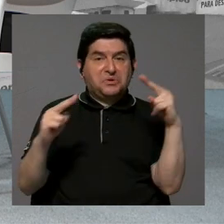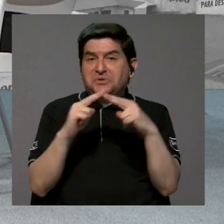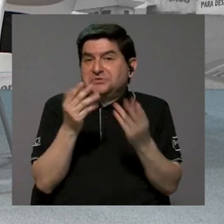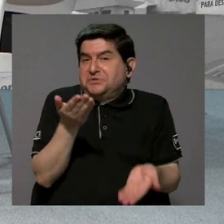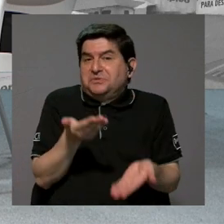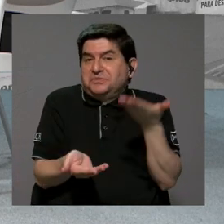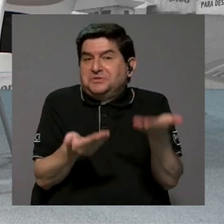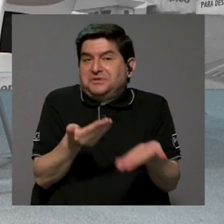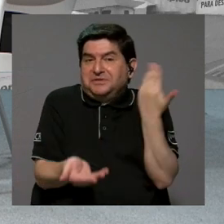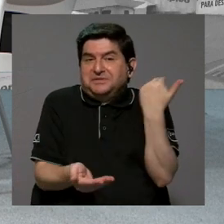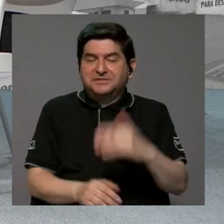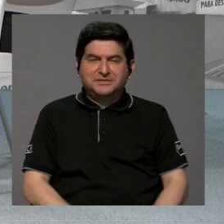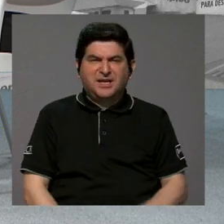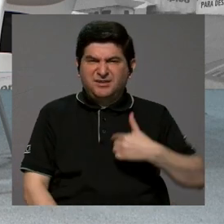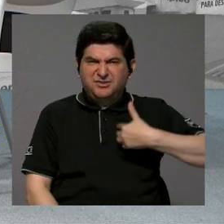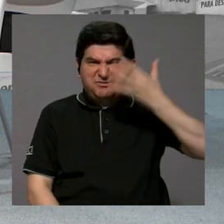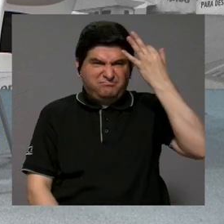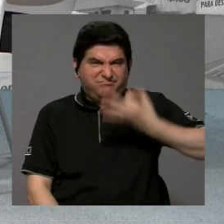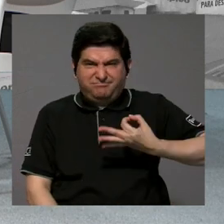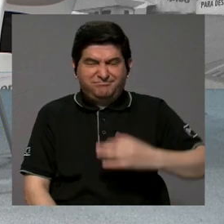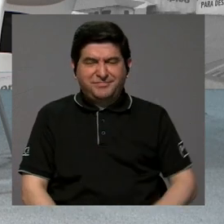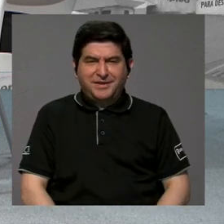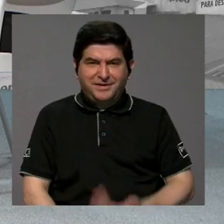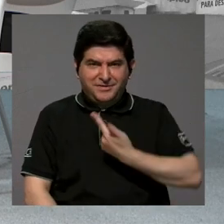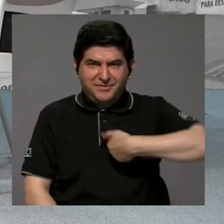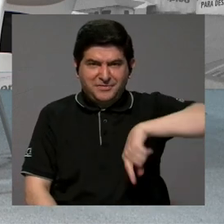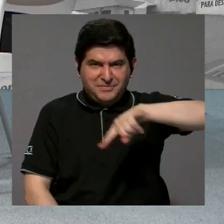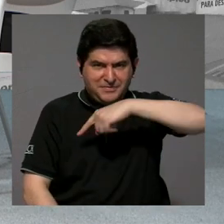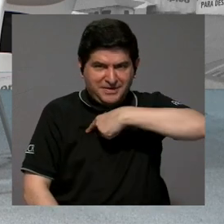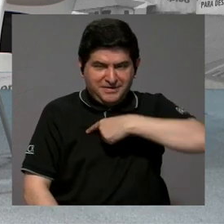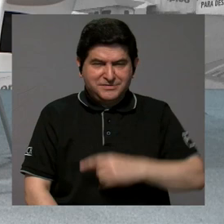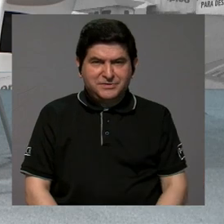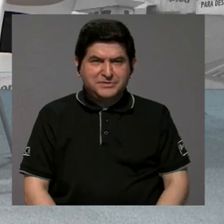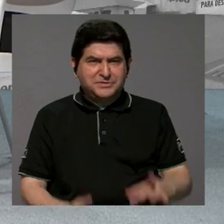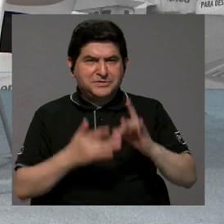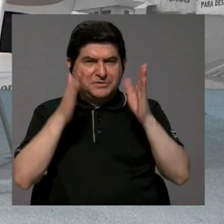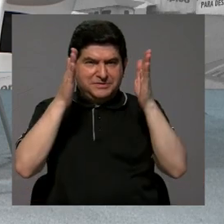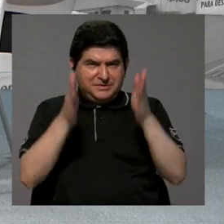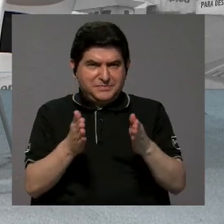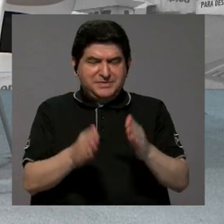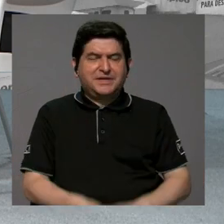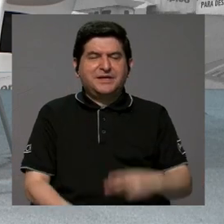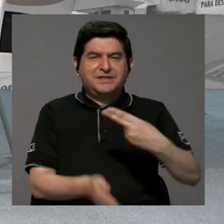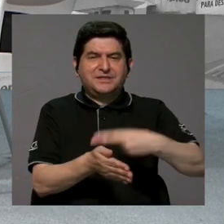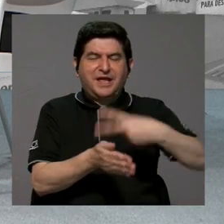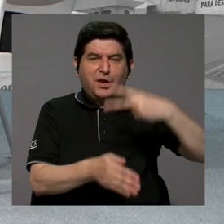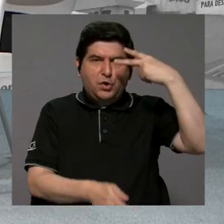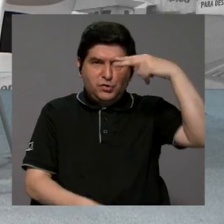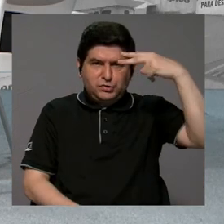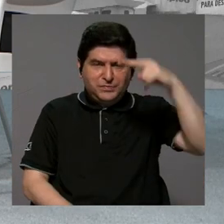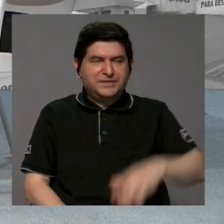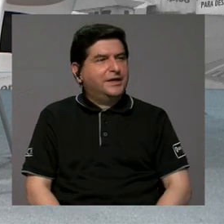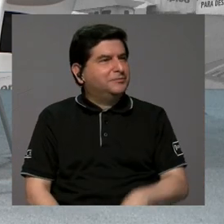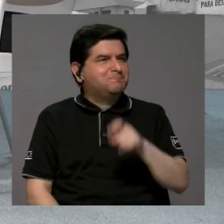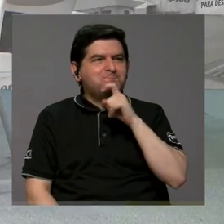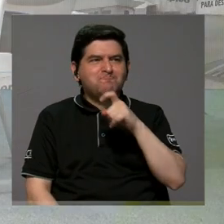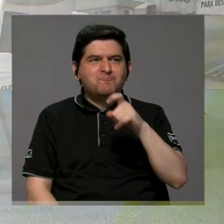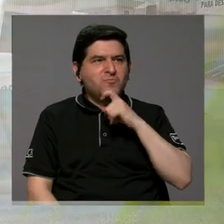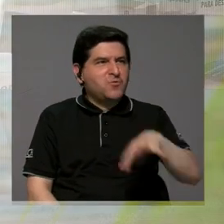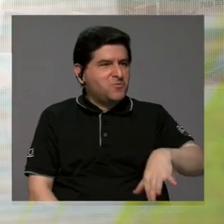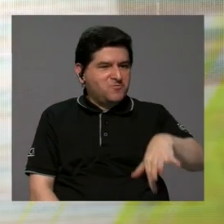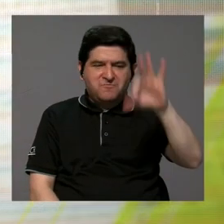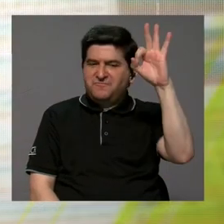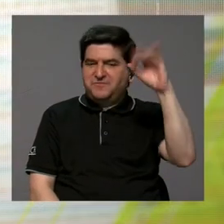casi. Entonces, no creemos, porque para nosotros, especialistas como los del Hospital México, difícilmente